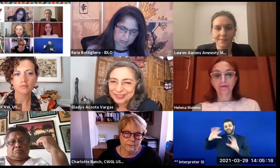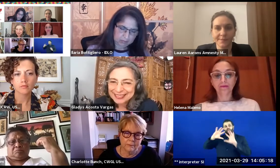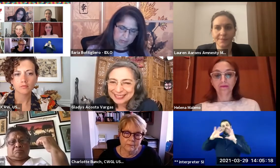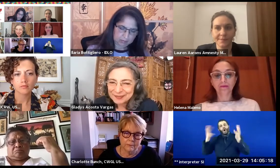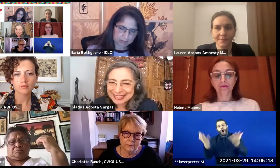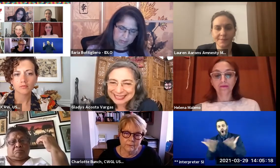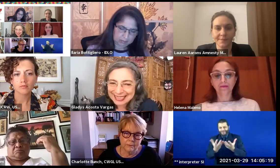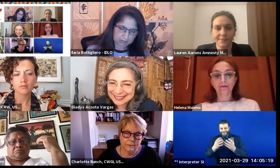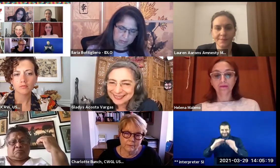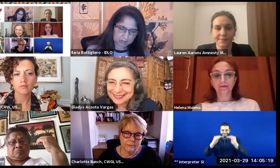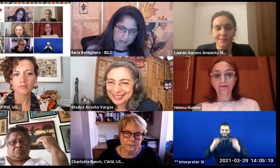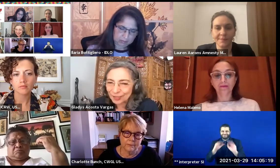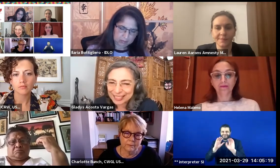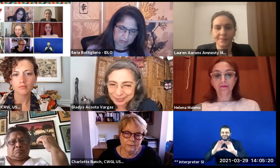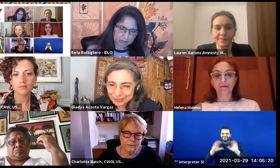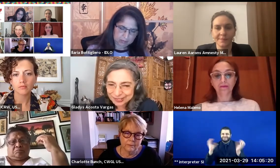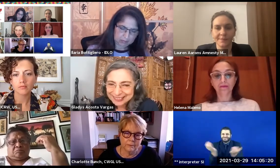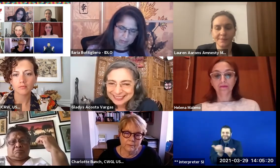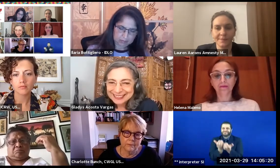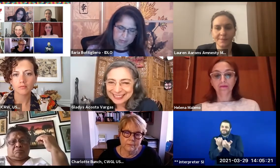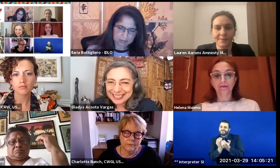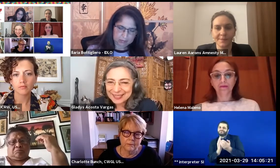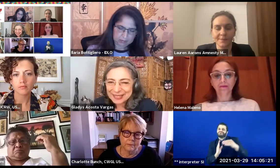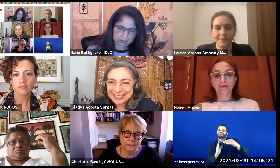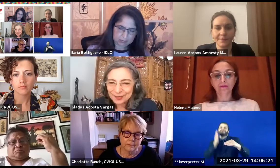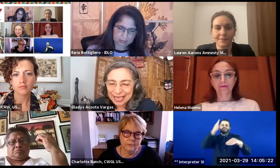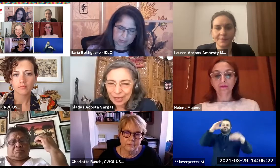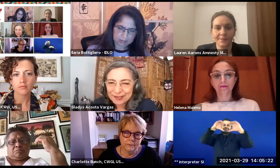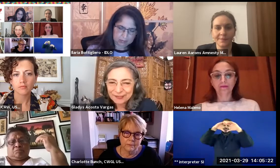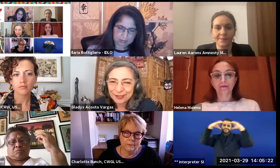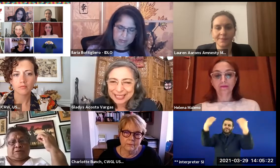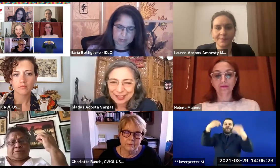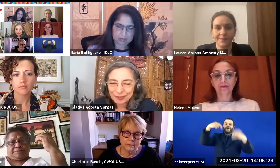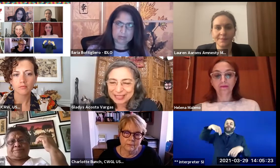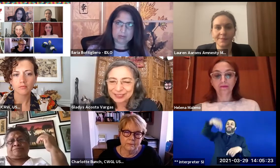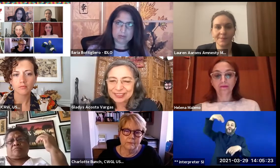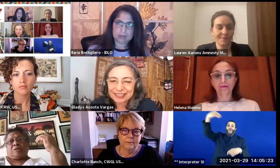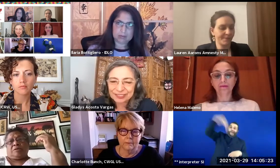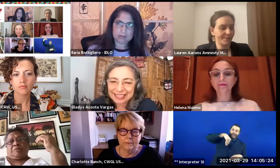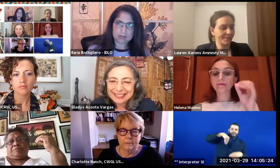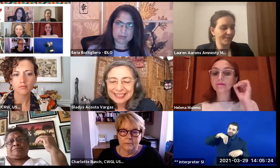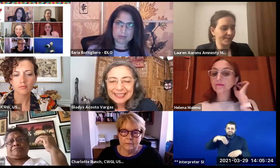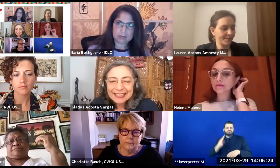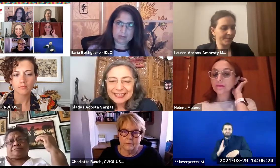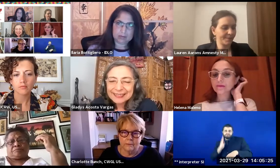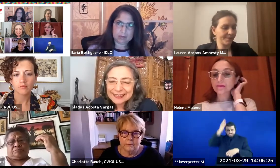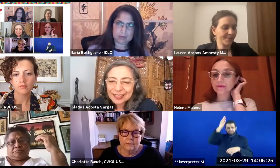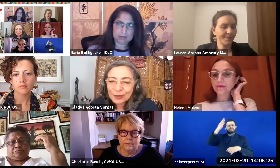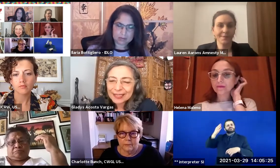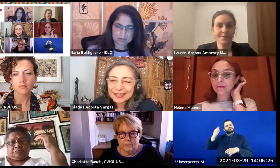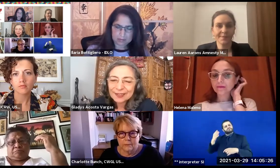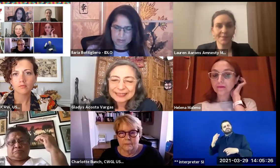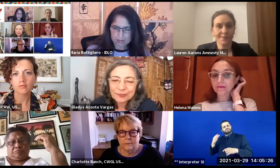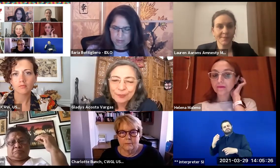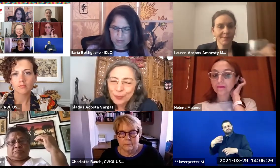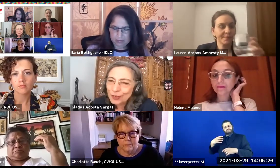cooperación vertical del norte al sur. Tiene que venir una nueva forma de cooperación internacional. En tercer